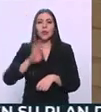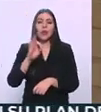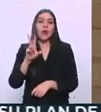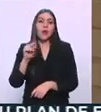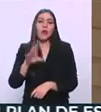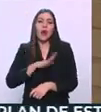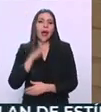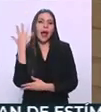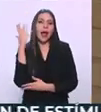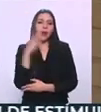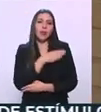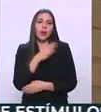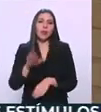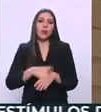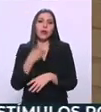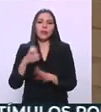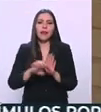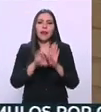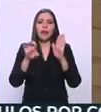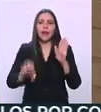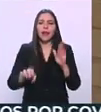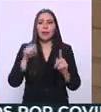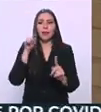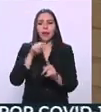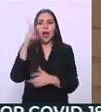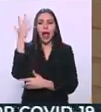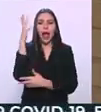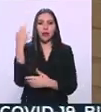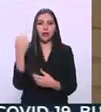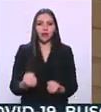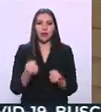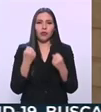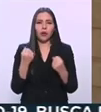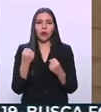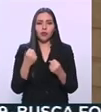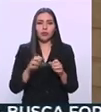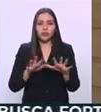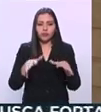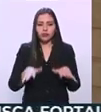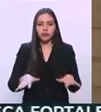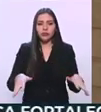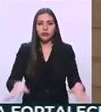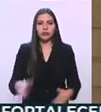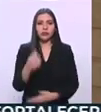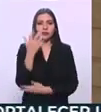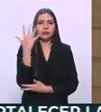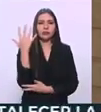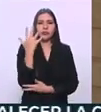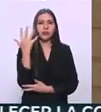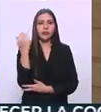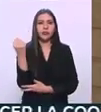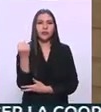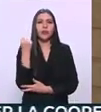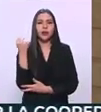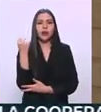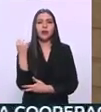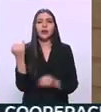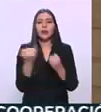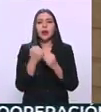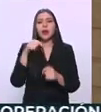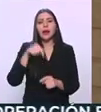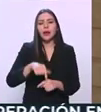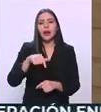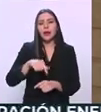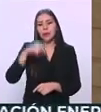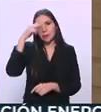ciencia de frontera como ese árbol bien enraizado, porque no es en nuestro país, en nuestras condiciones, en nuestros objetivos,